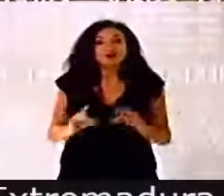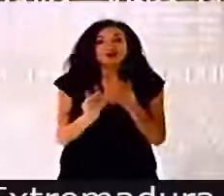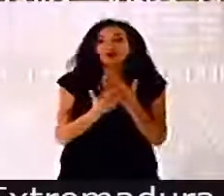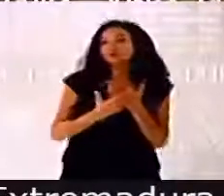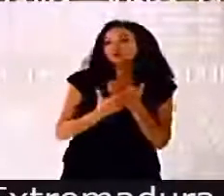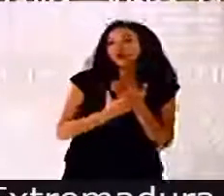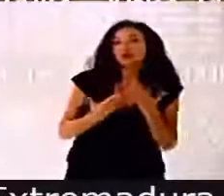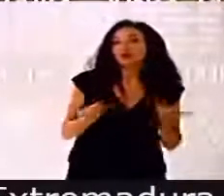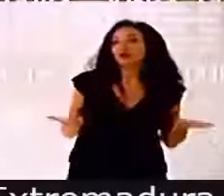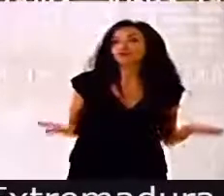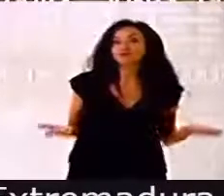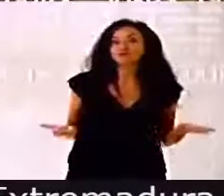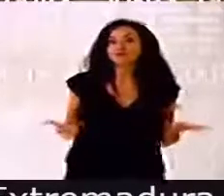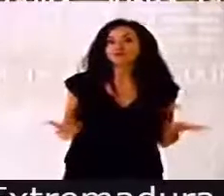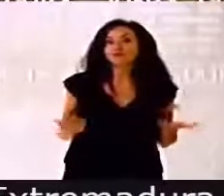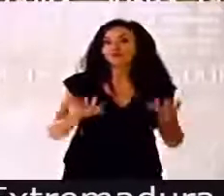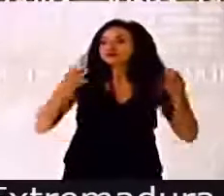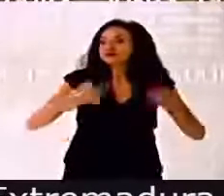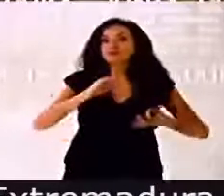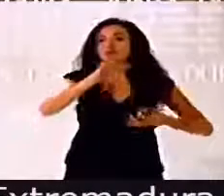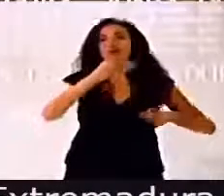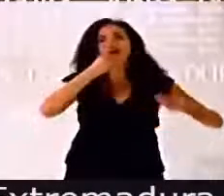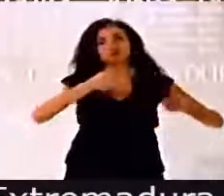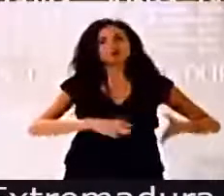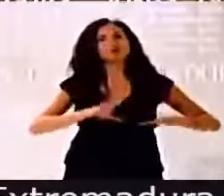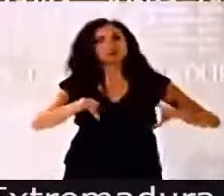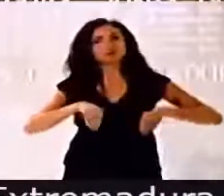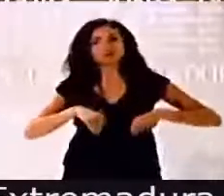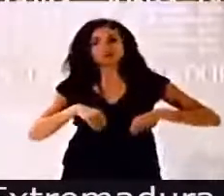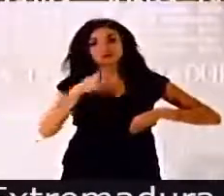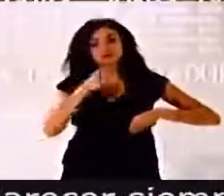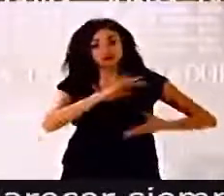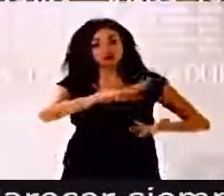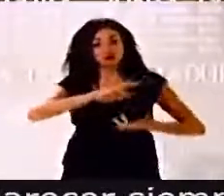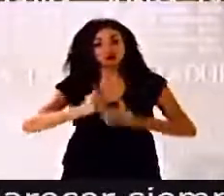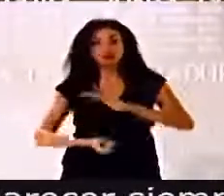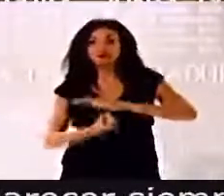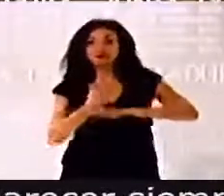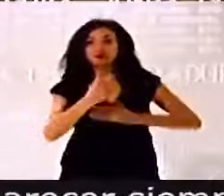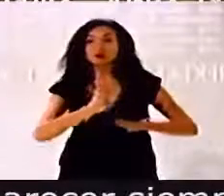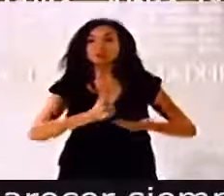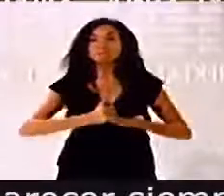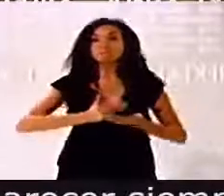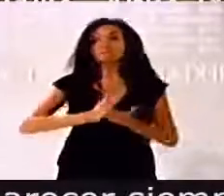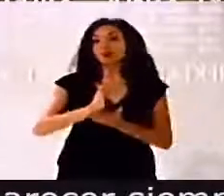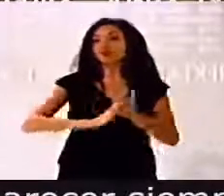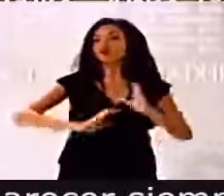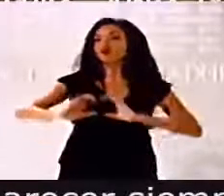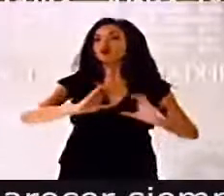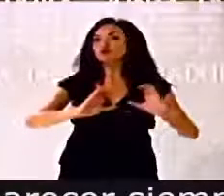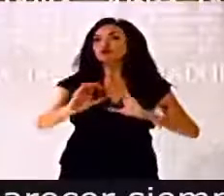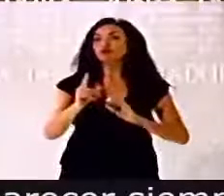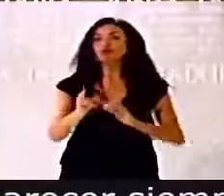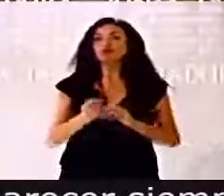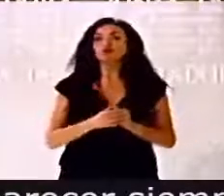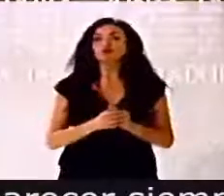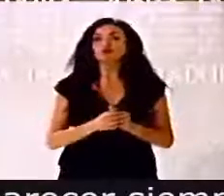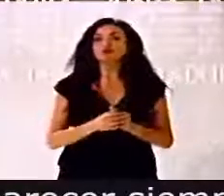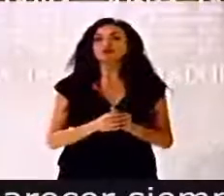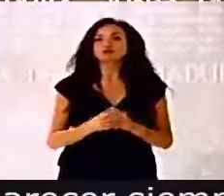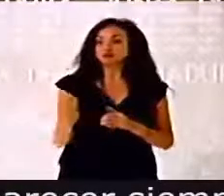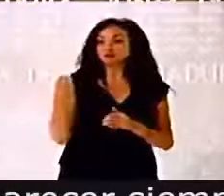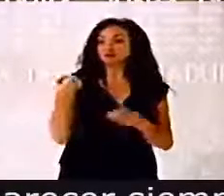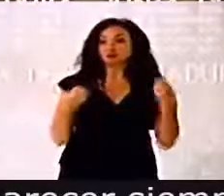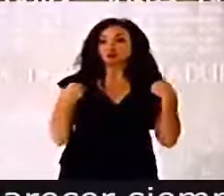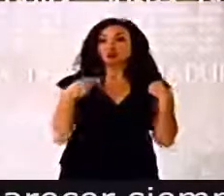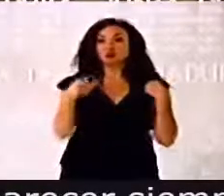nos va a parecer siempre bien. De hecho, cuando salió esta noticia a los medios de comunicación que ustedes nos preguntaron,